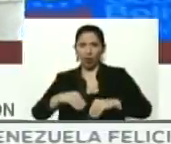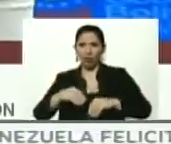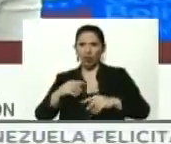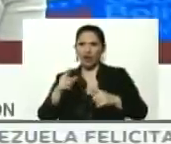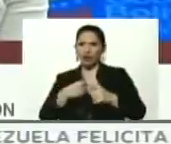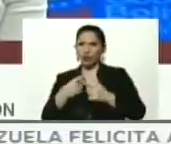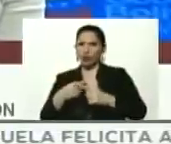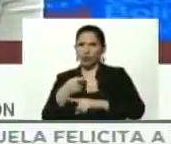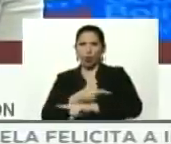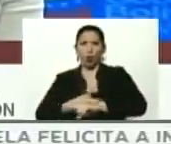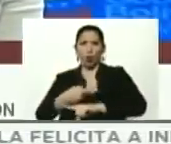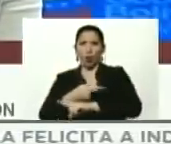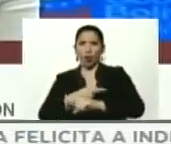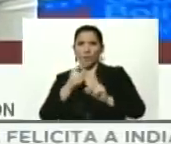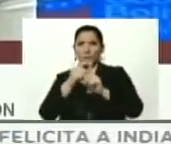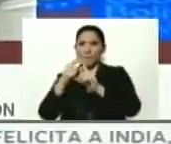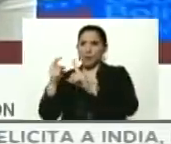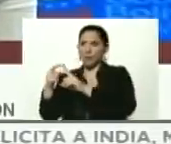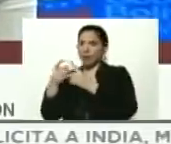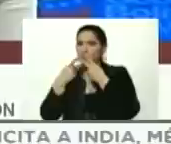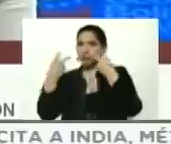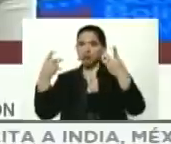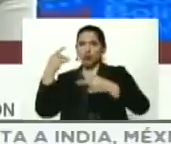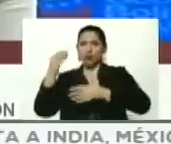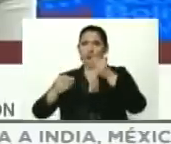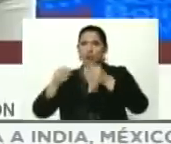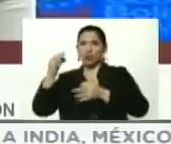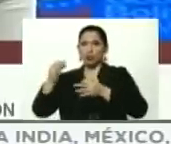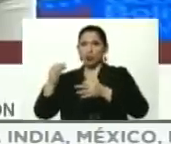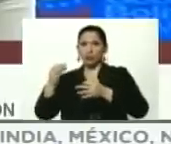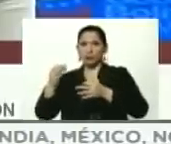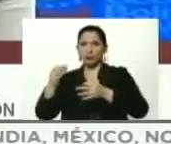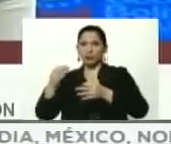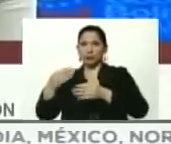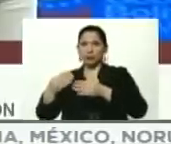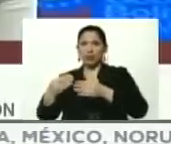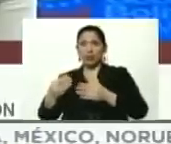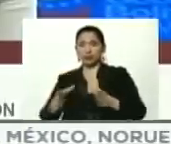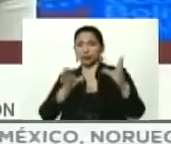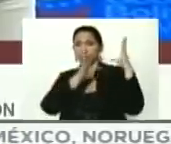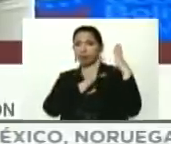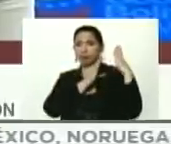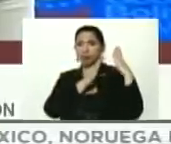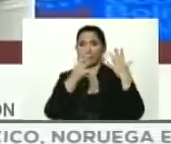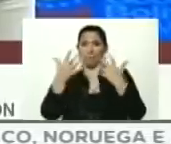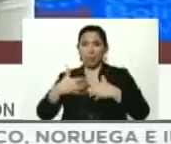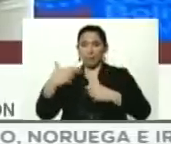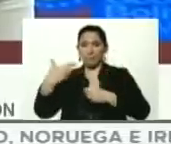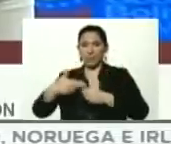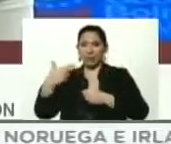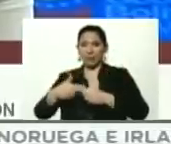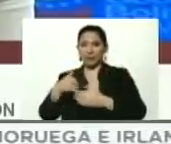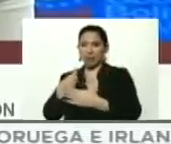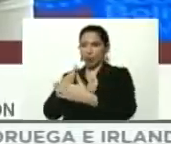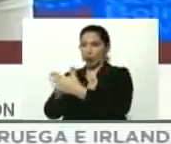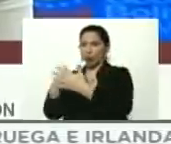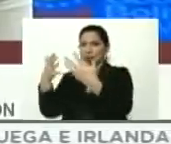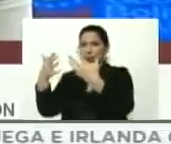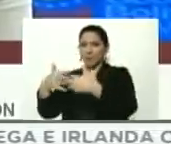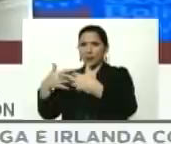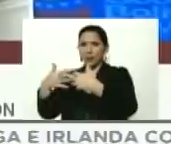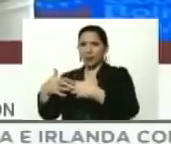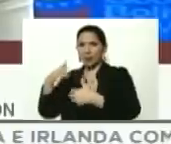la consignan en estos juicios que lleva PDVSA contra esta empresa